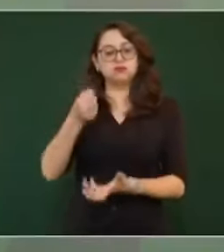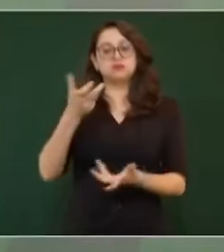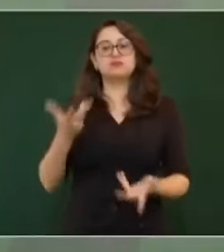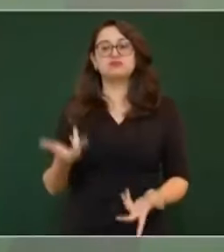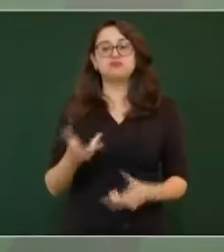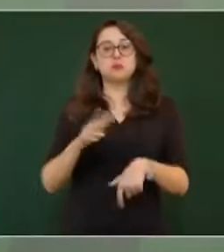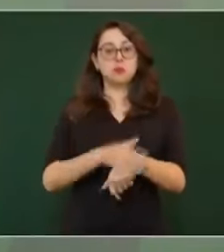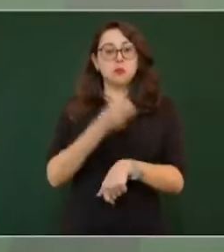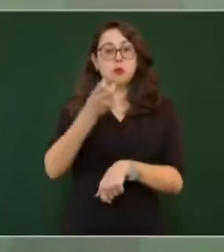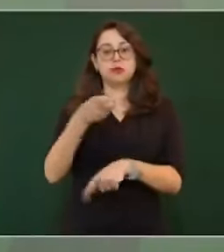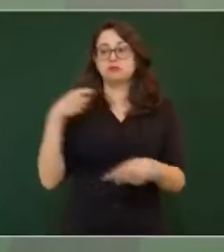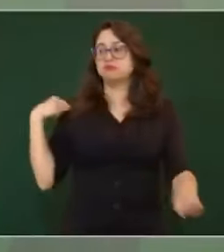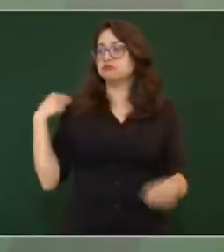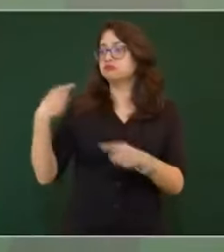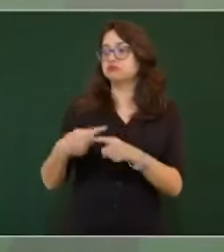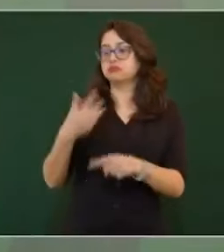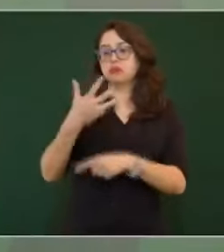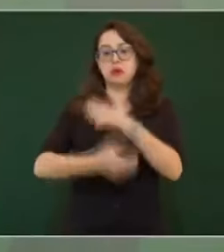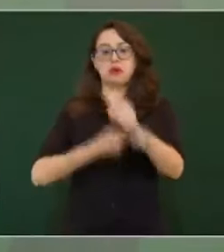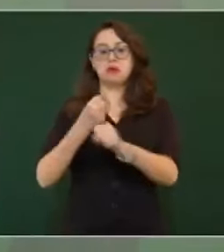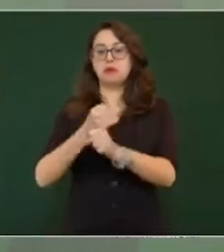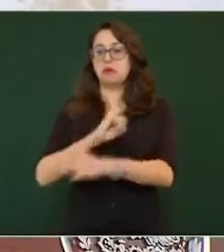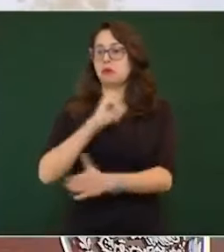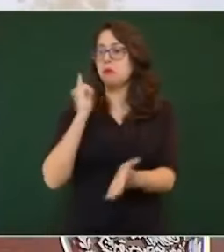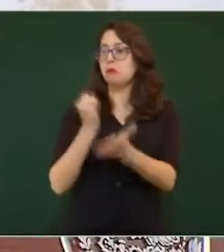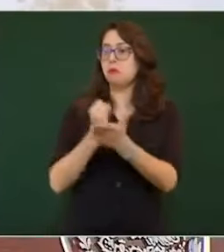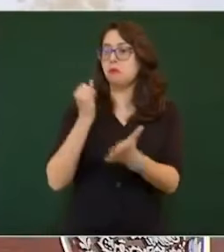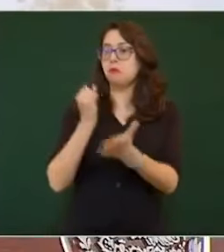aumentar impuestos ni